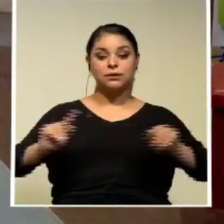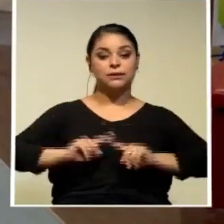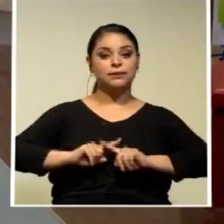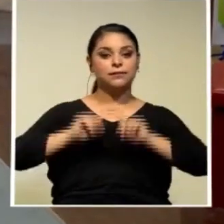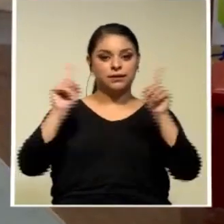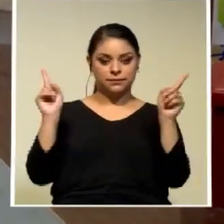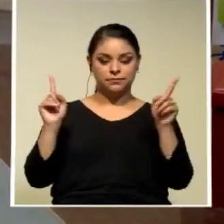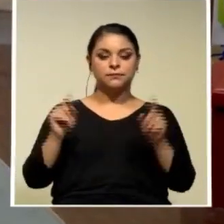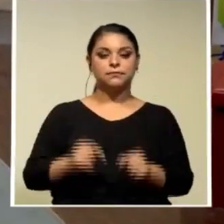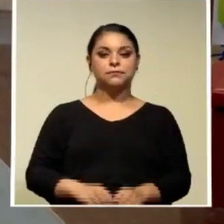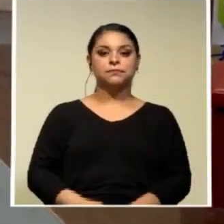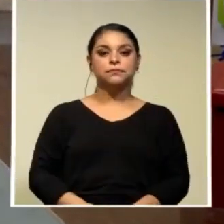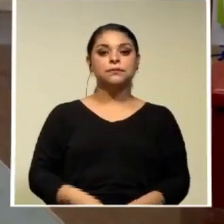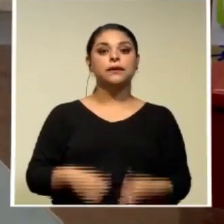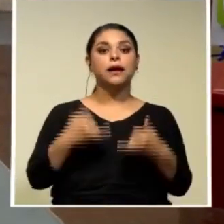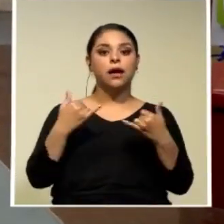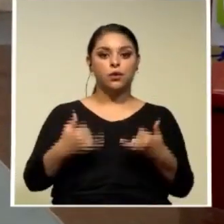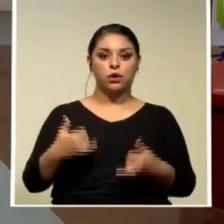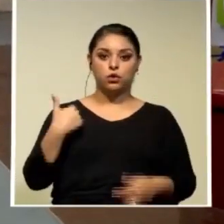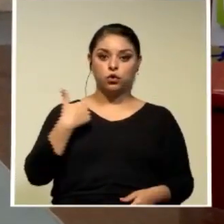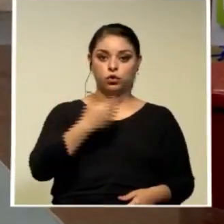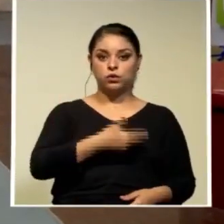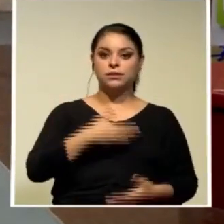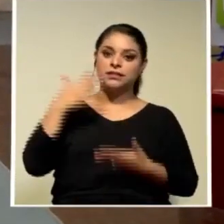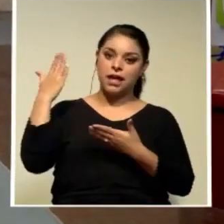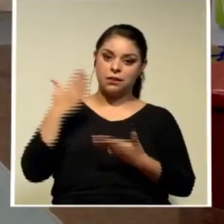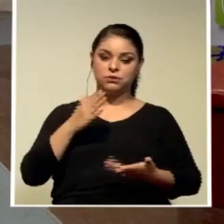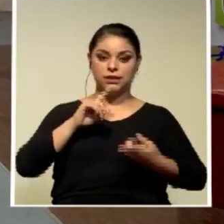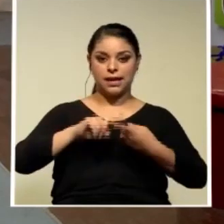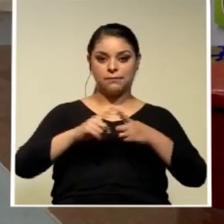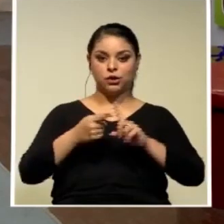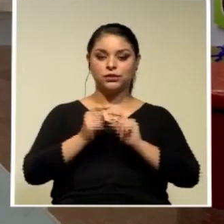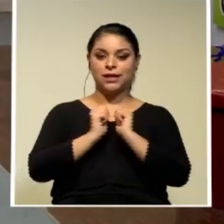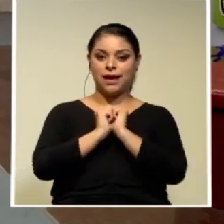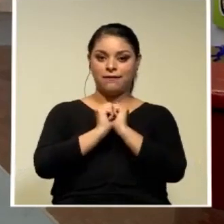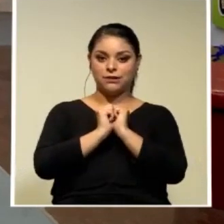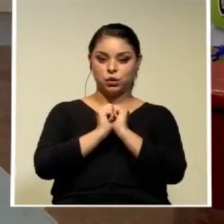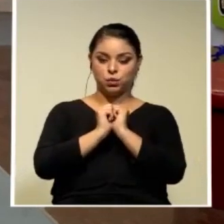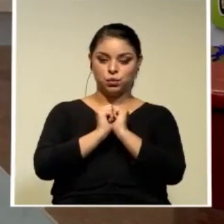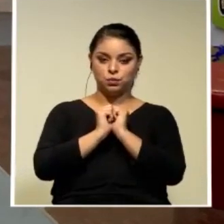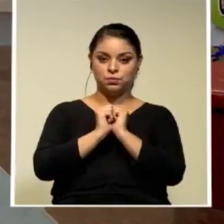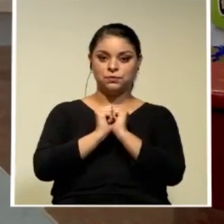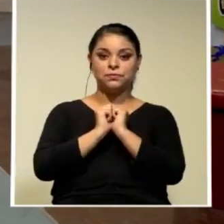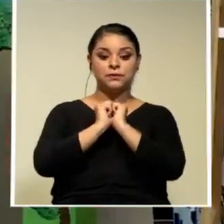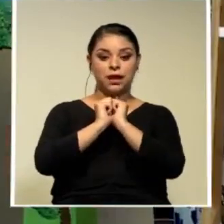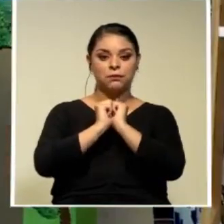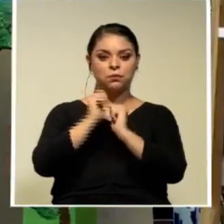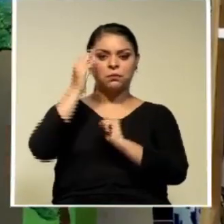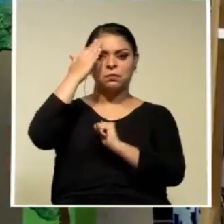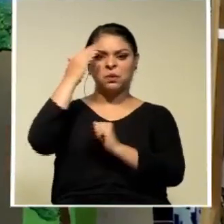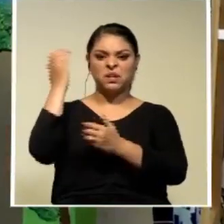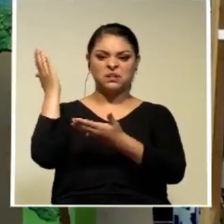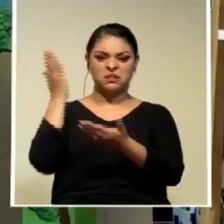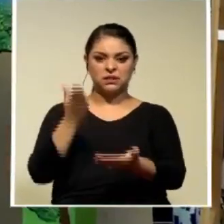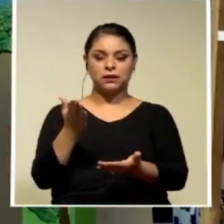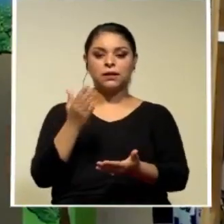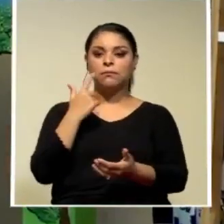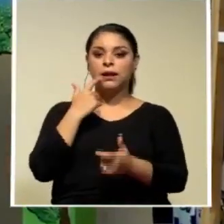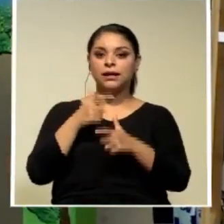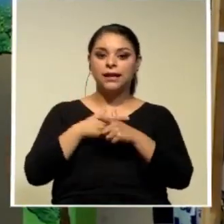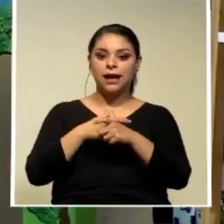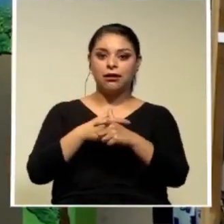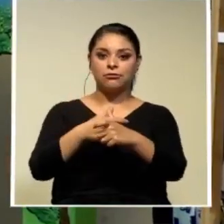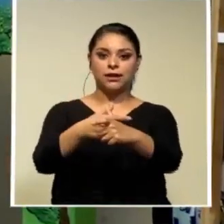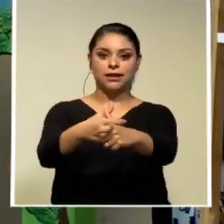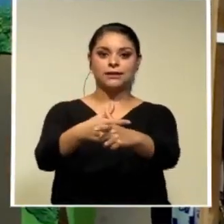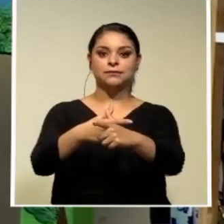diferentes. Ahora, nosotros trajimos aquí a nuestros amigos los caballitos. Los trajimos porque vamos a hacer una carrera de